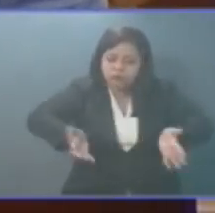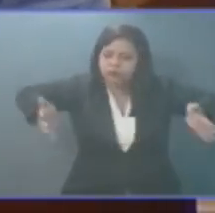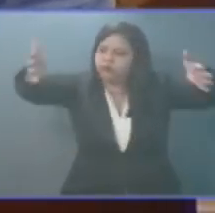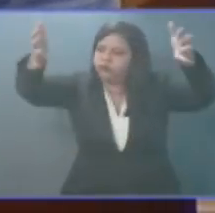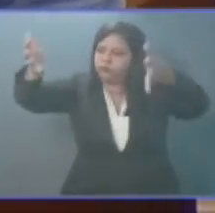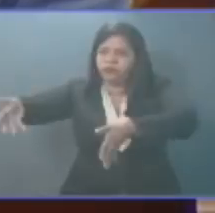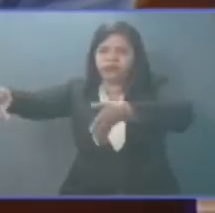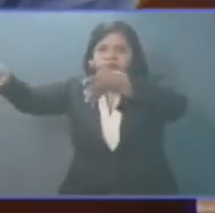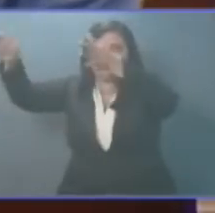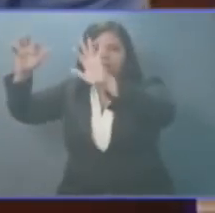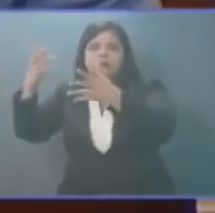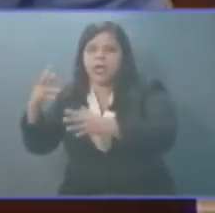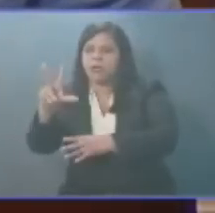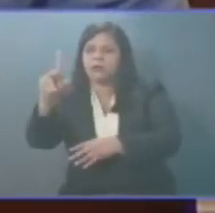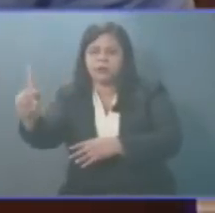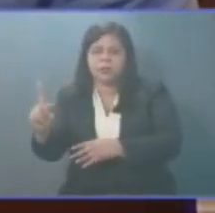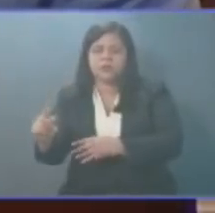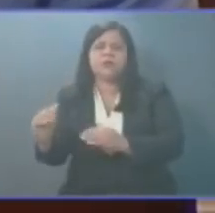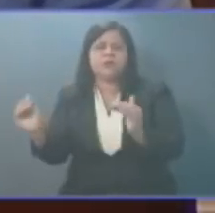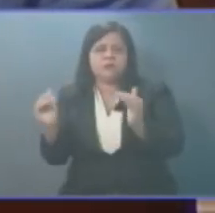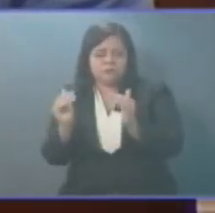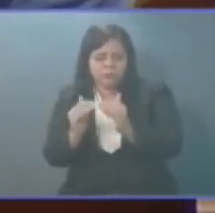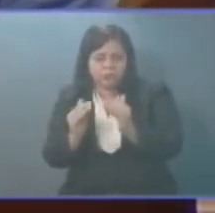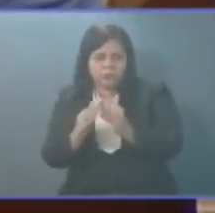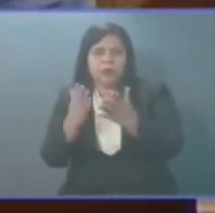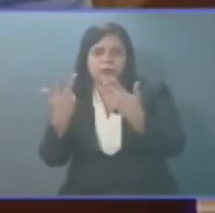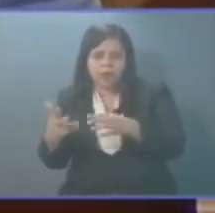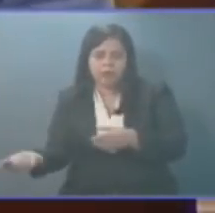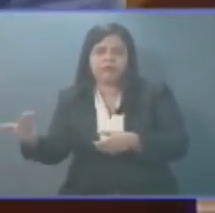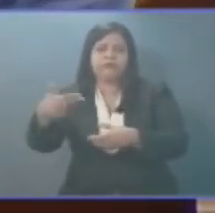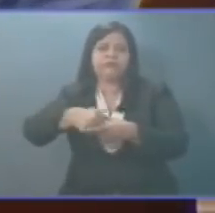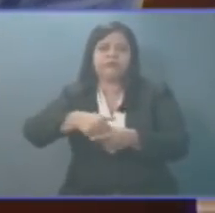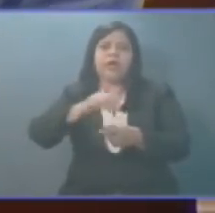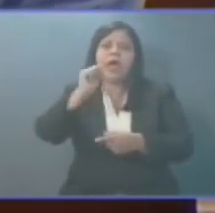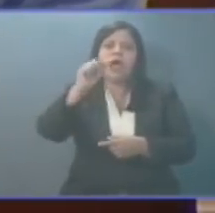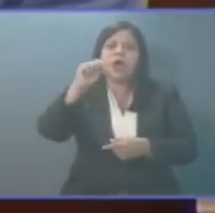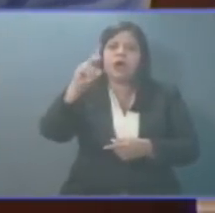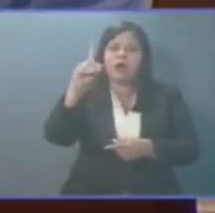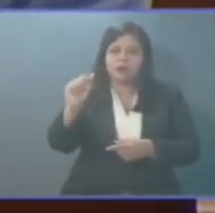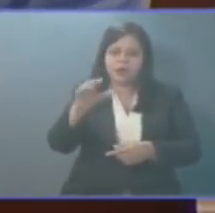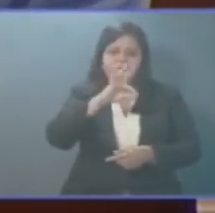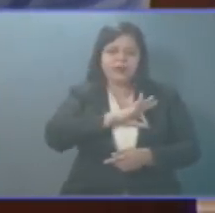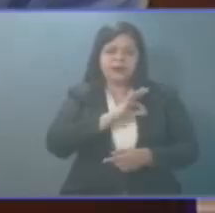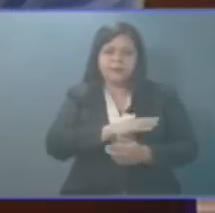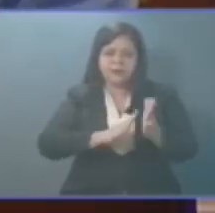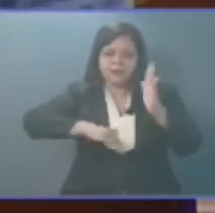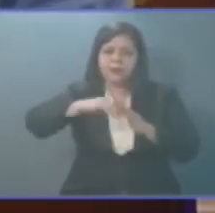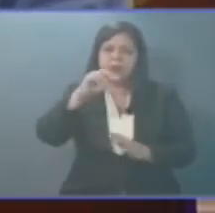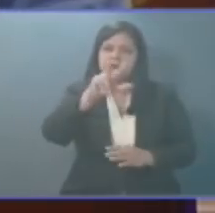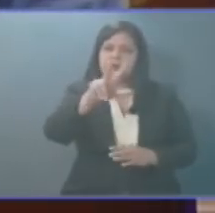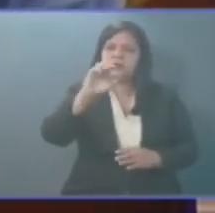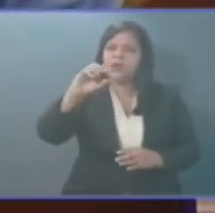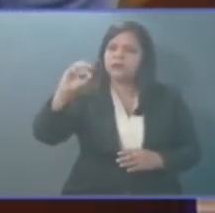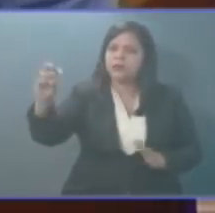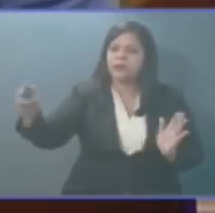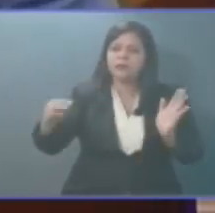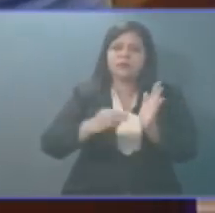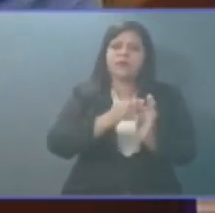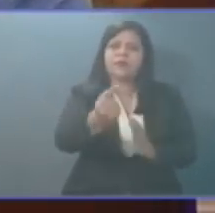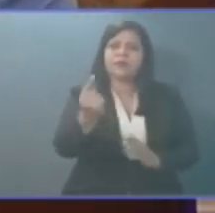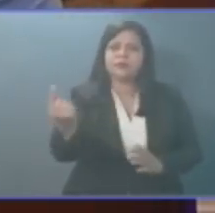nacimiento a la red de abastecimiento nacional. Estas 32 fuentes beneficiarán a más de 300.000